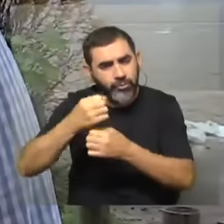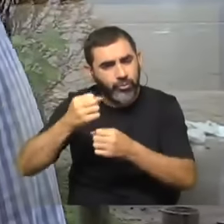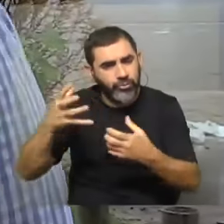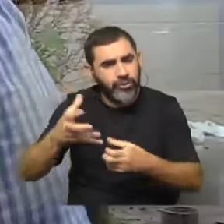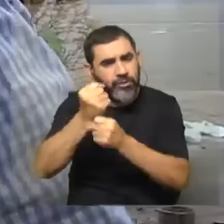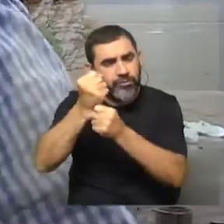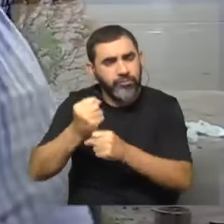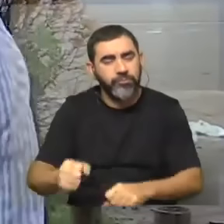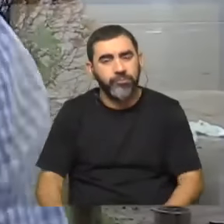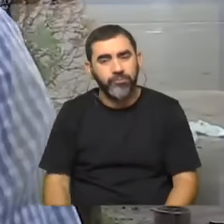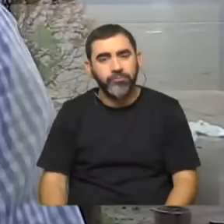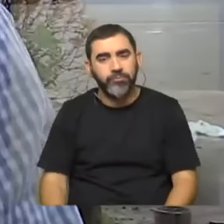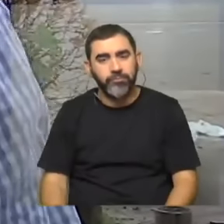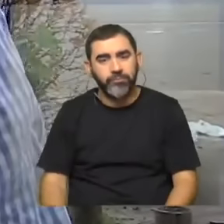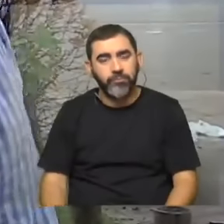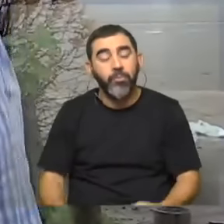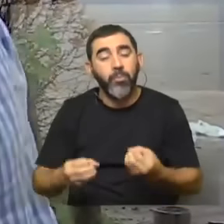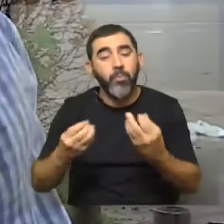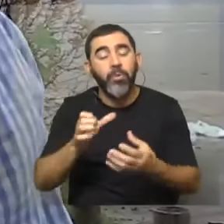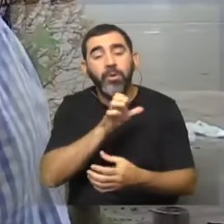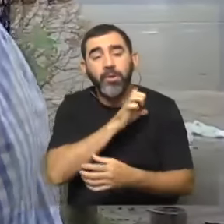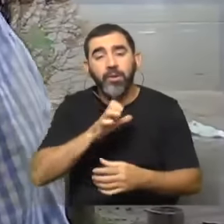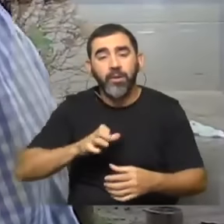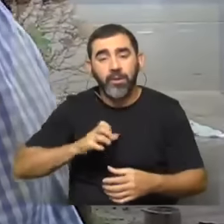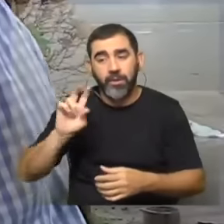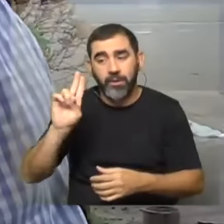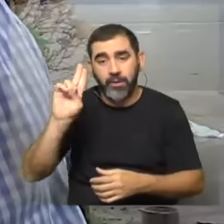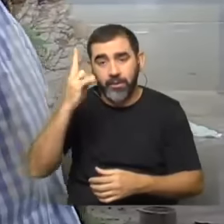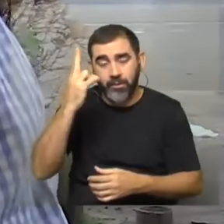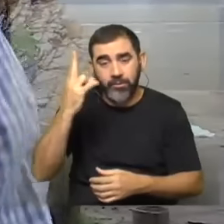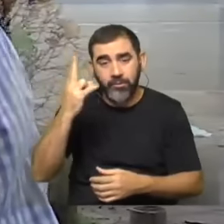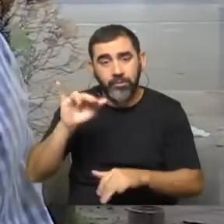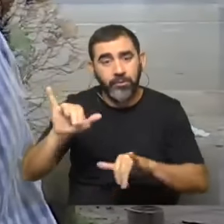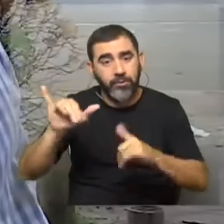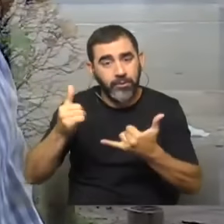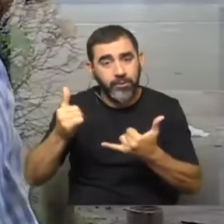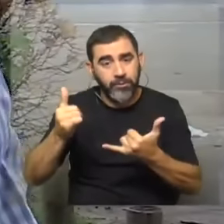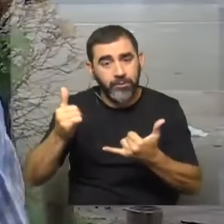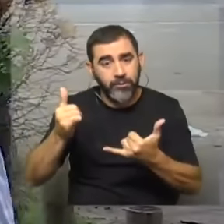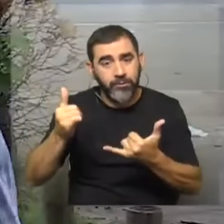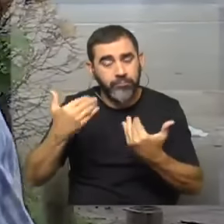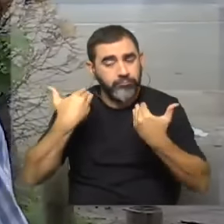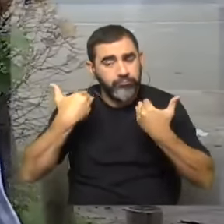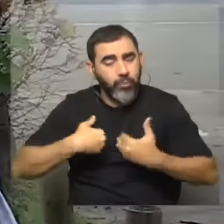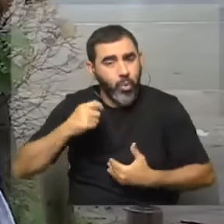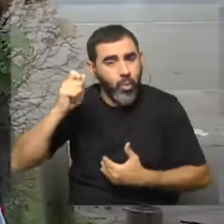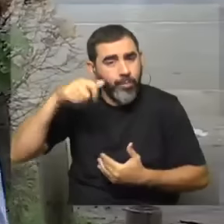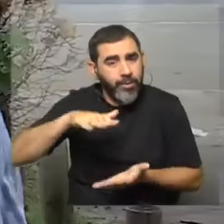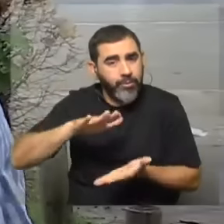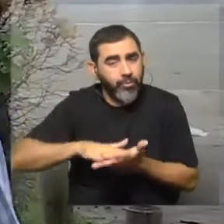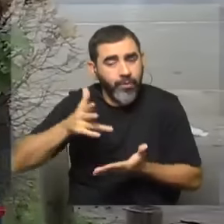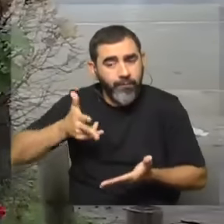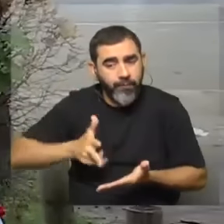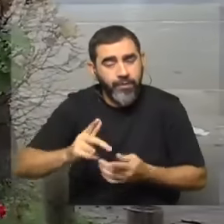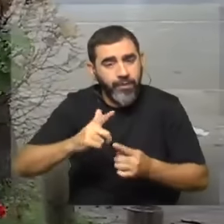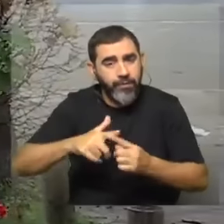teniendo en cuenta que el estado de uruguayo como tal ya había tomado una posición en torno a la fecha de